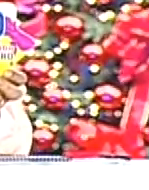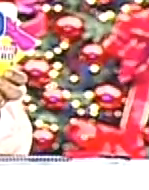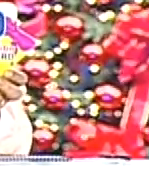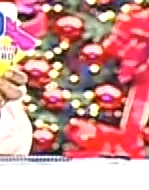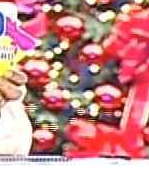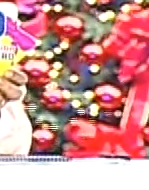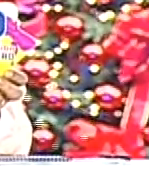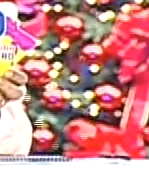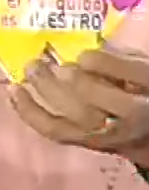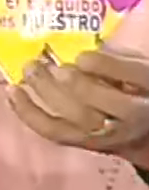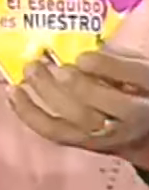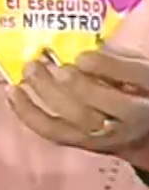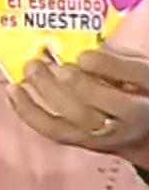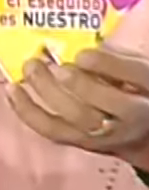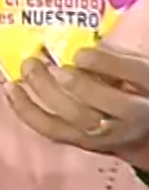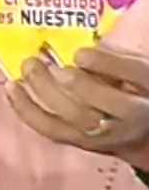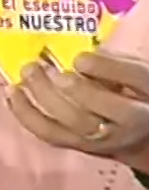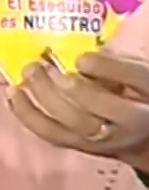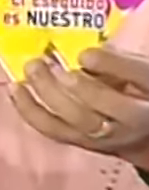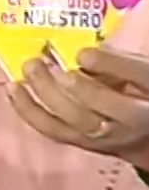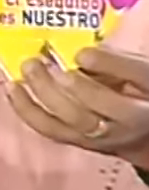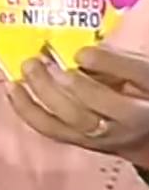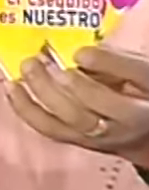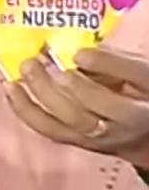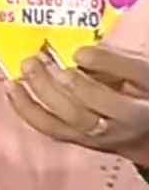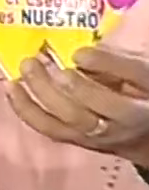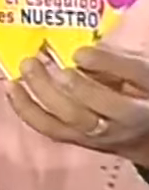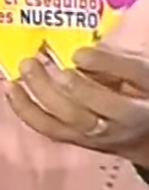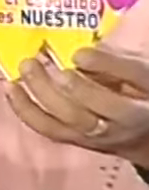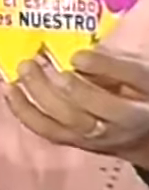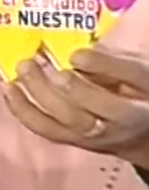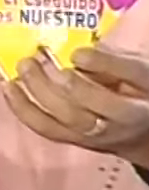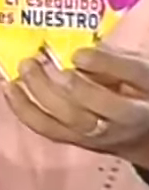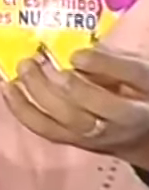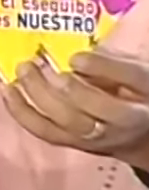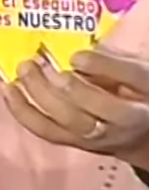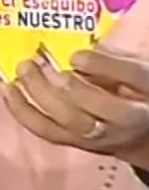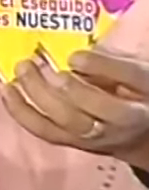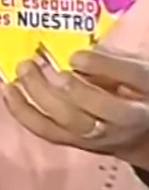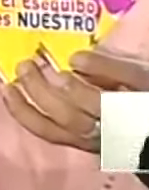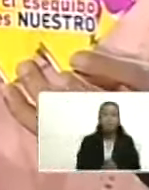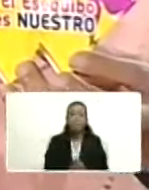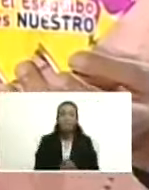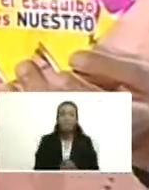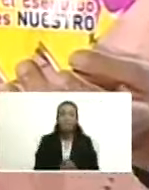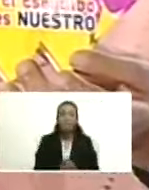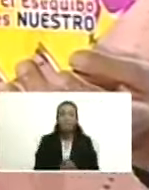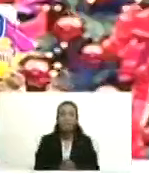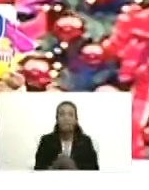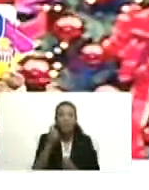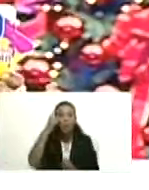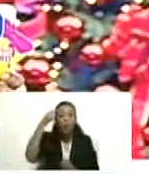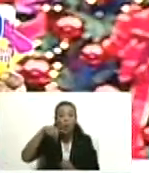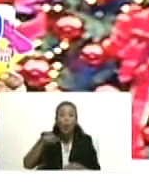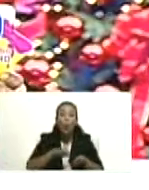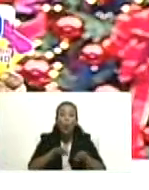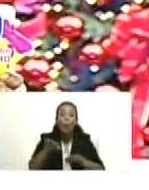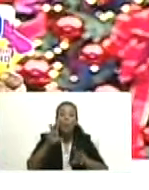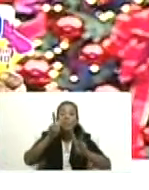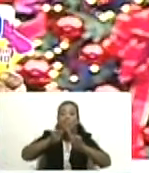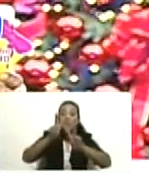laborando, luchando, perseverando, junto al pueblo, junto a los constructores, a